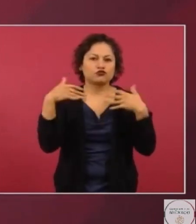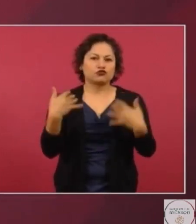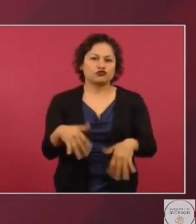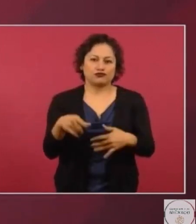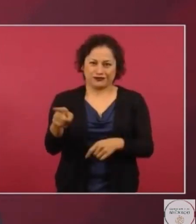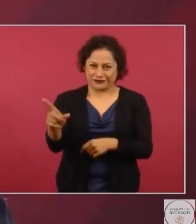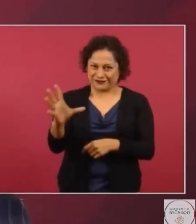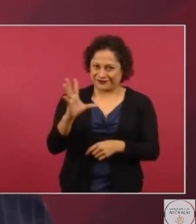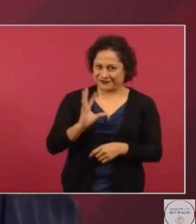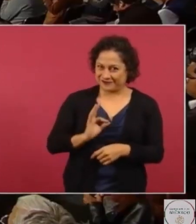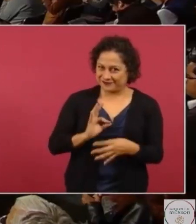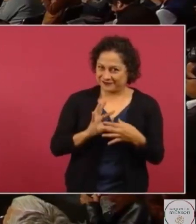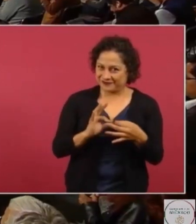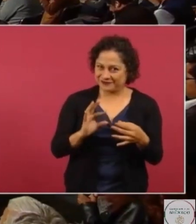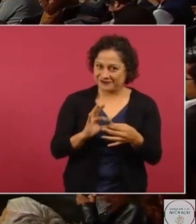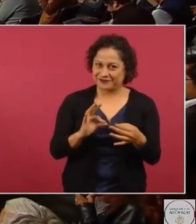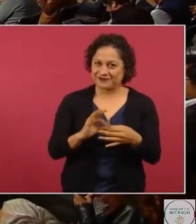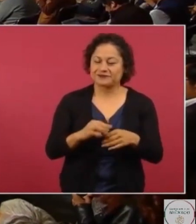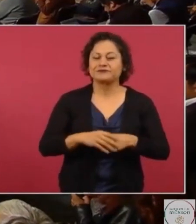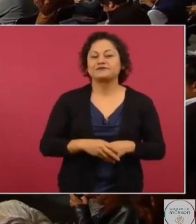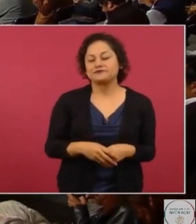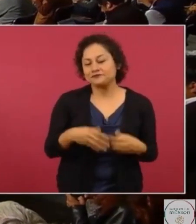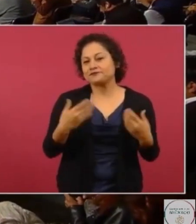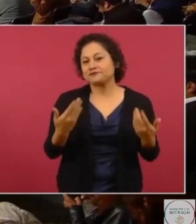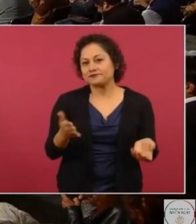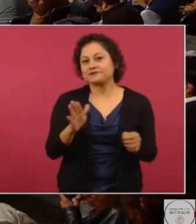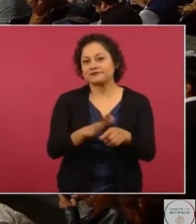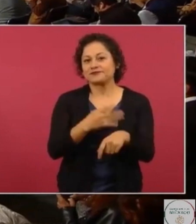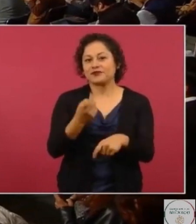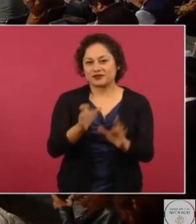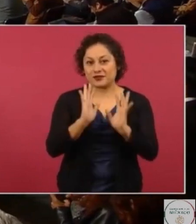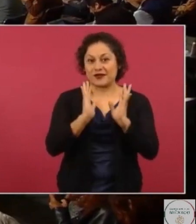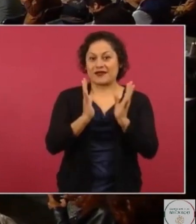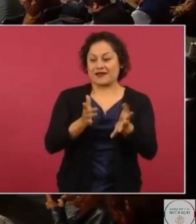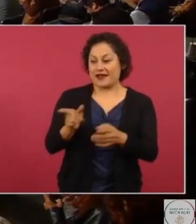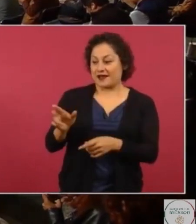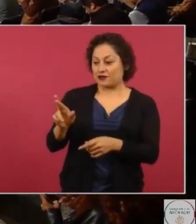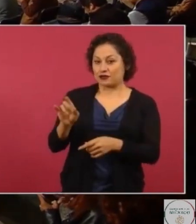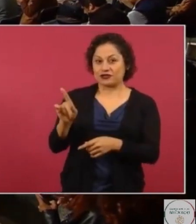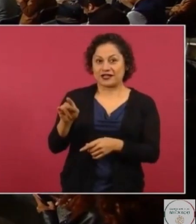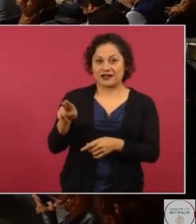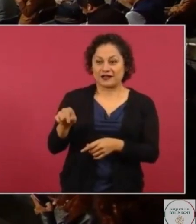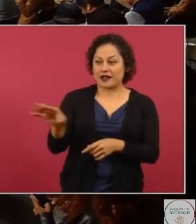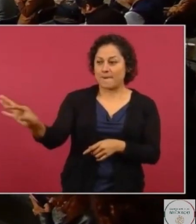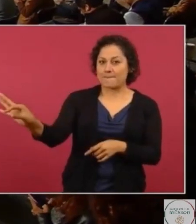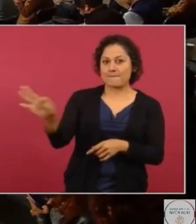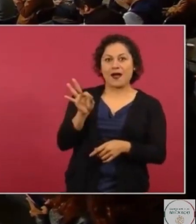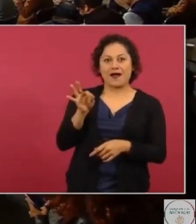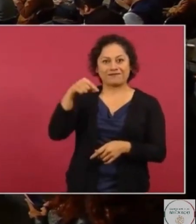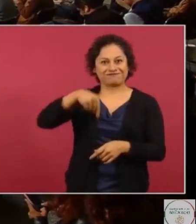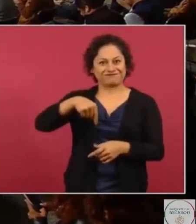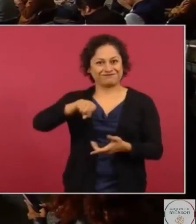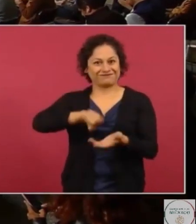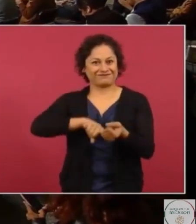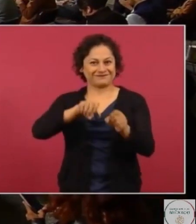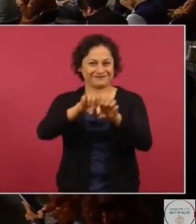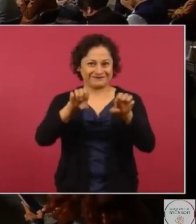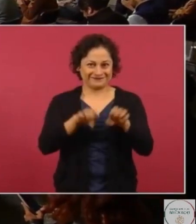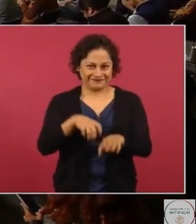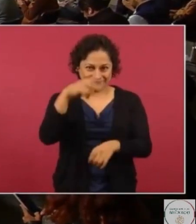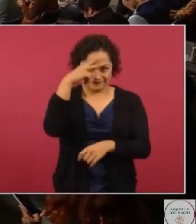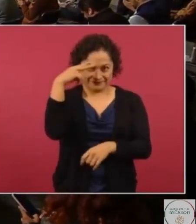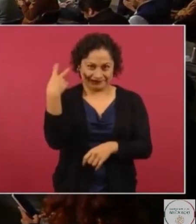Entonces ya a Rosarena está en el equipo de México. Entonces